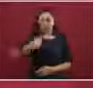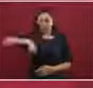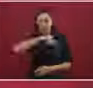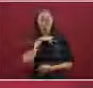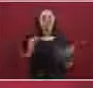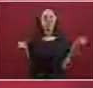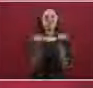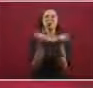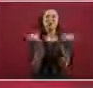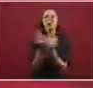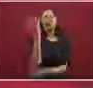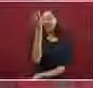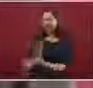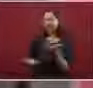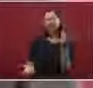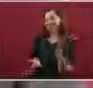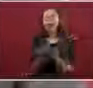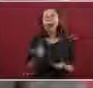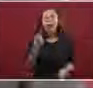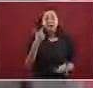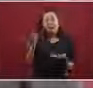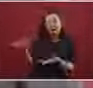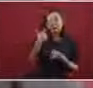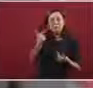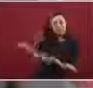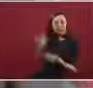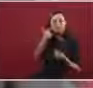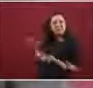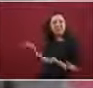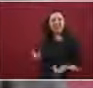Y quisieran decir, ahí está,